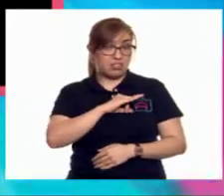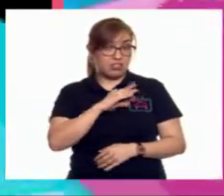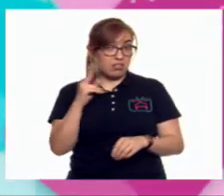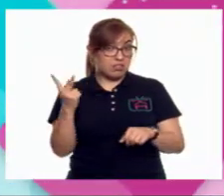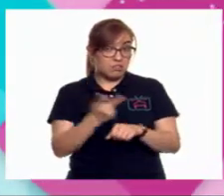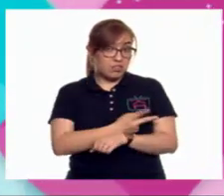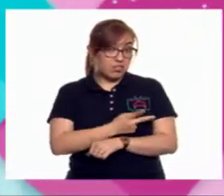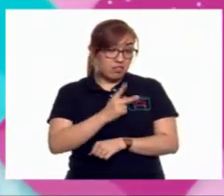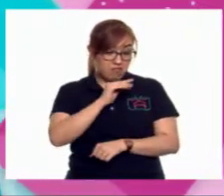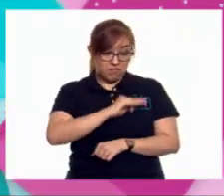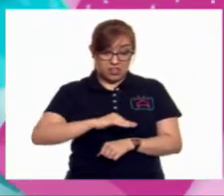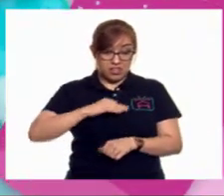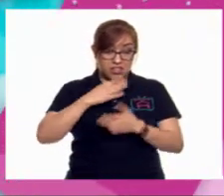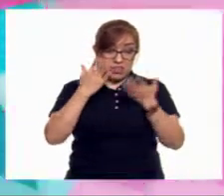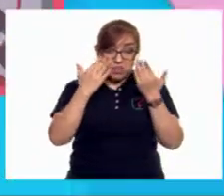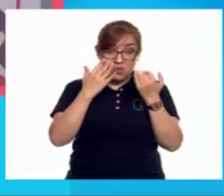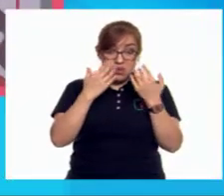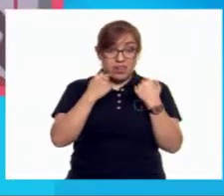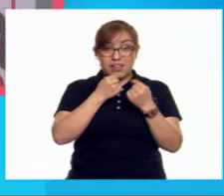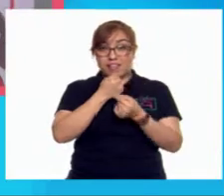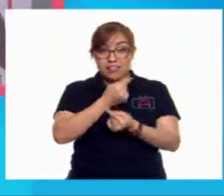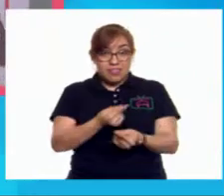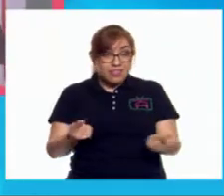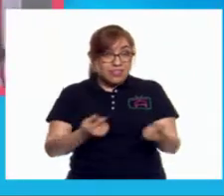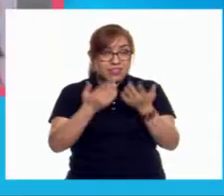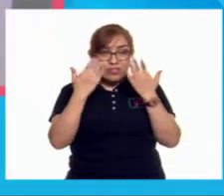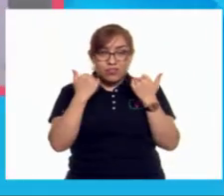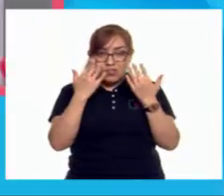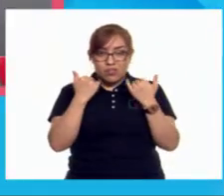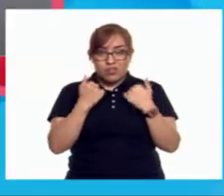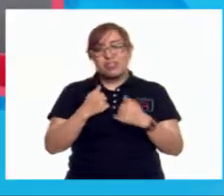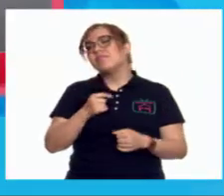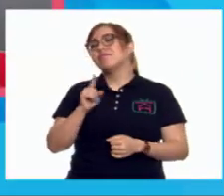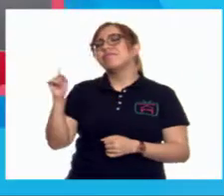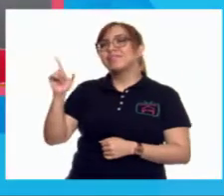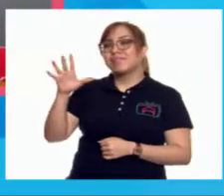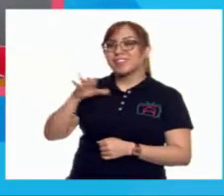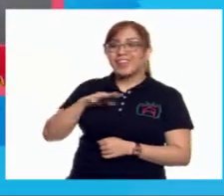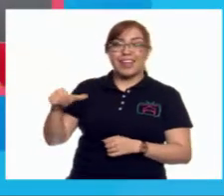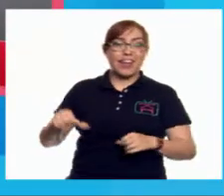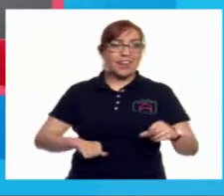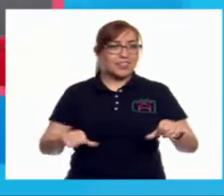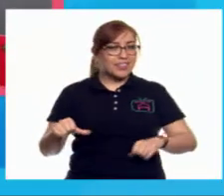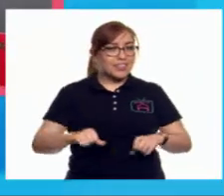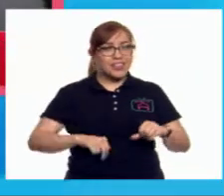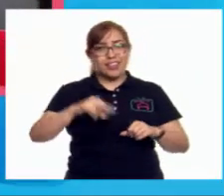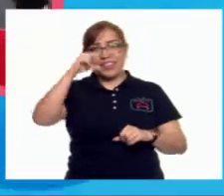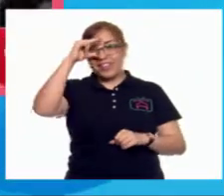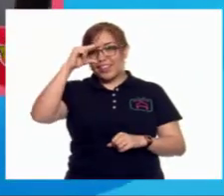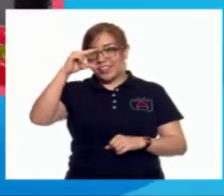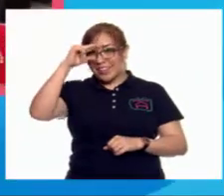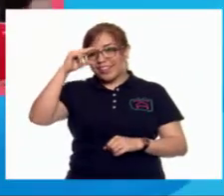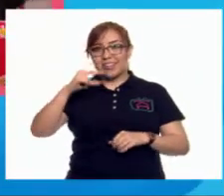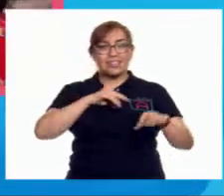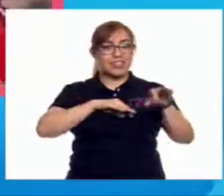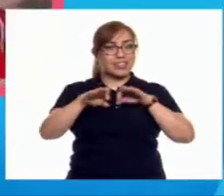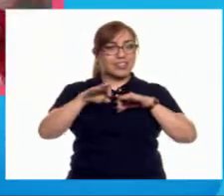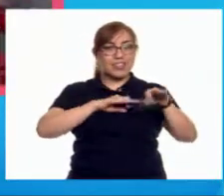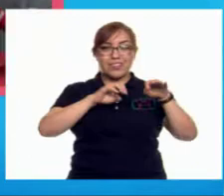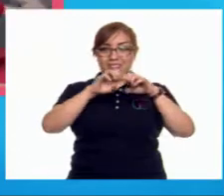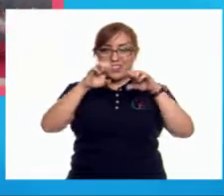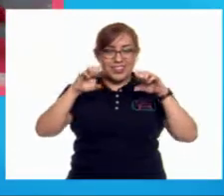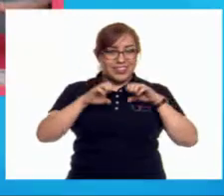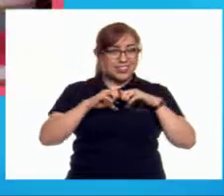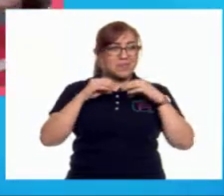no hay niñez. Tiene todo, actividad física, agilidad mental, trabajo en equipo y mucha